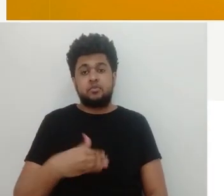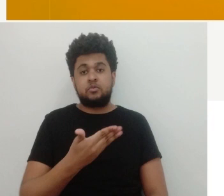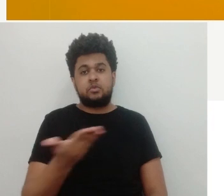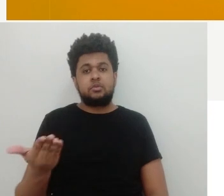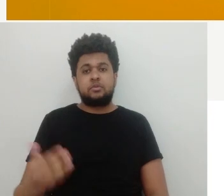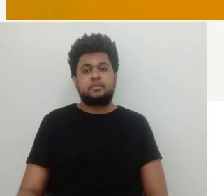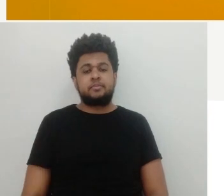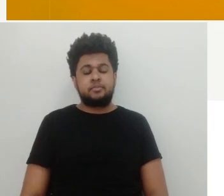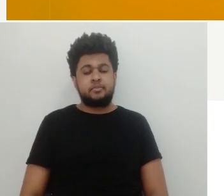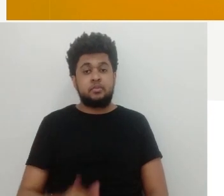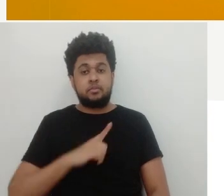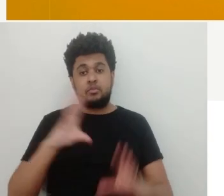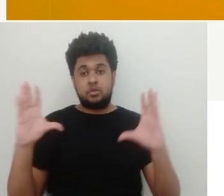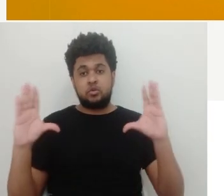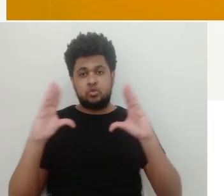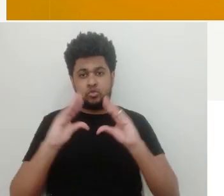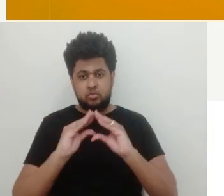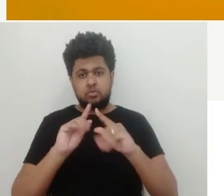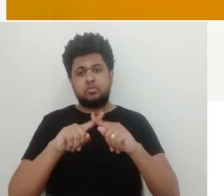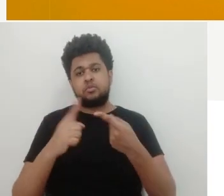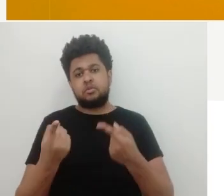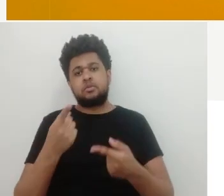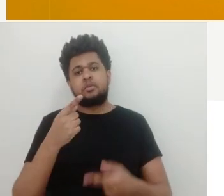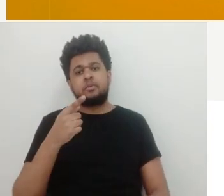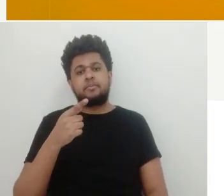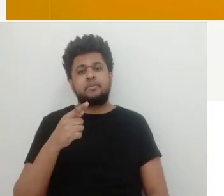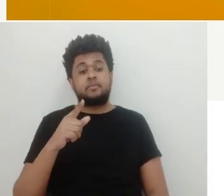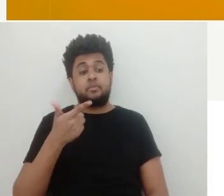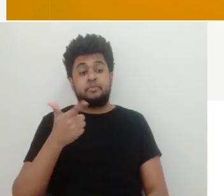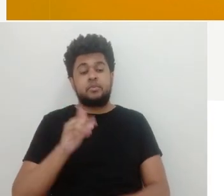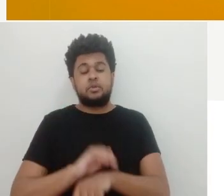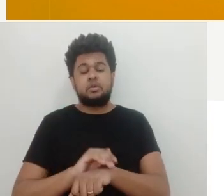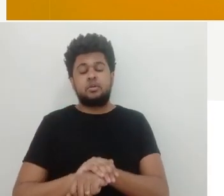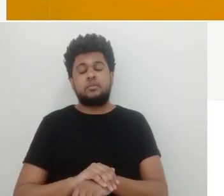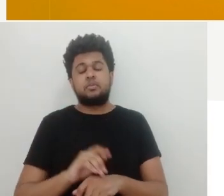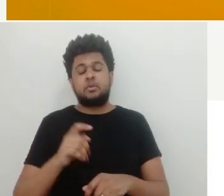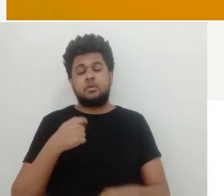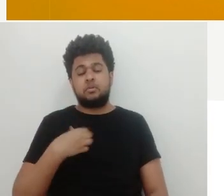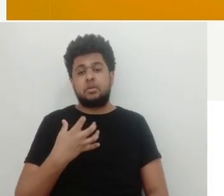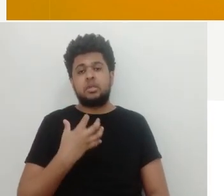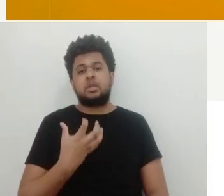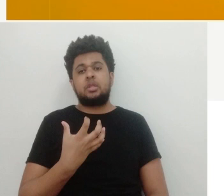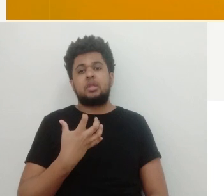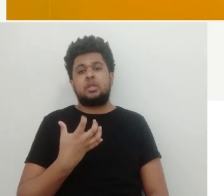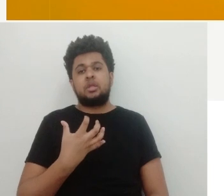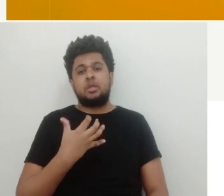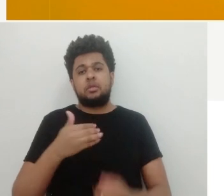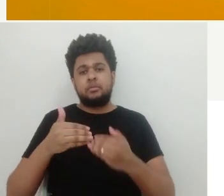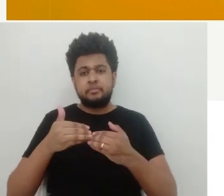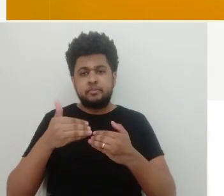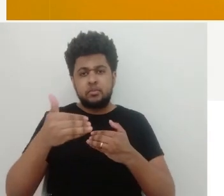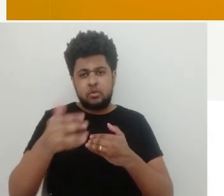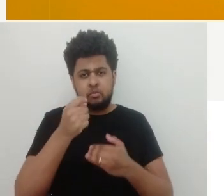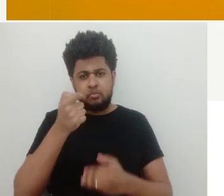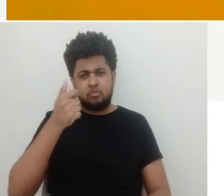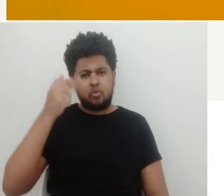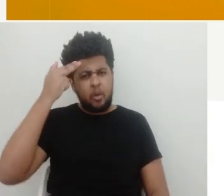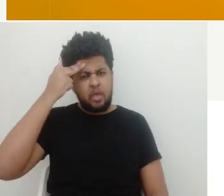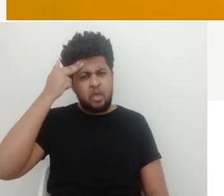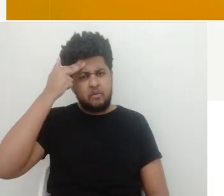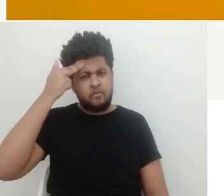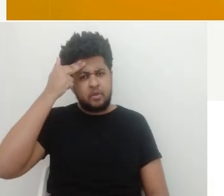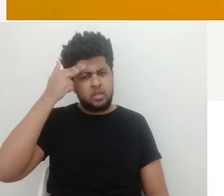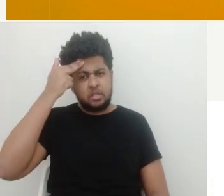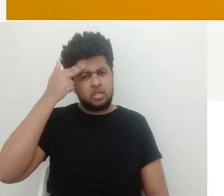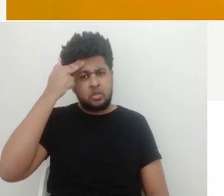a partir un poco de la reflexión de estas tres genealogías, puntualizar algunos elementos que me parecen